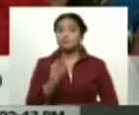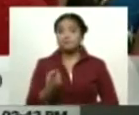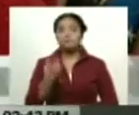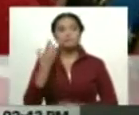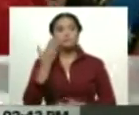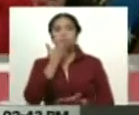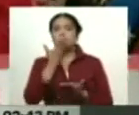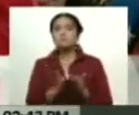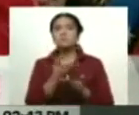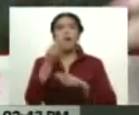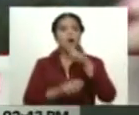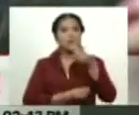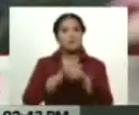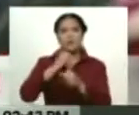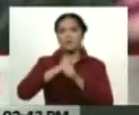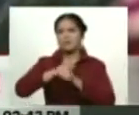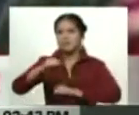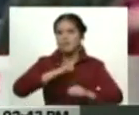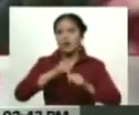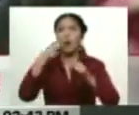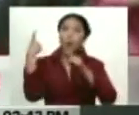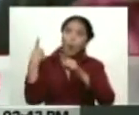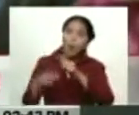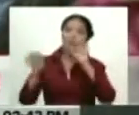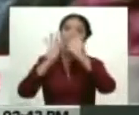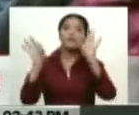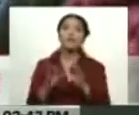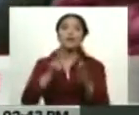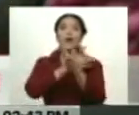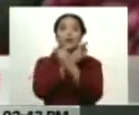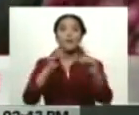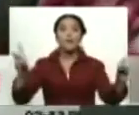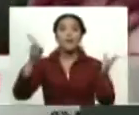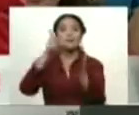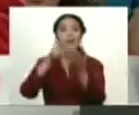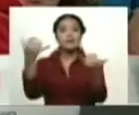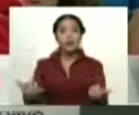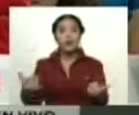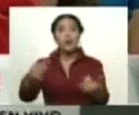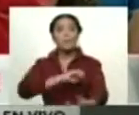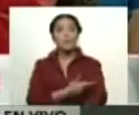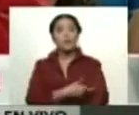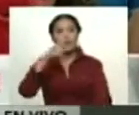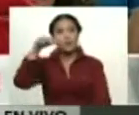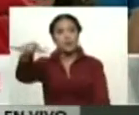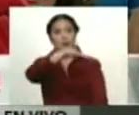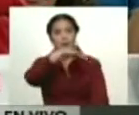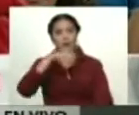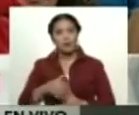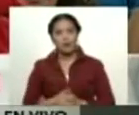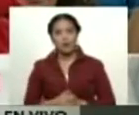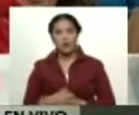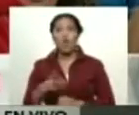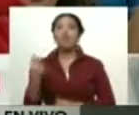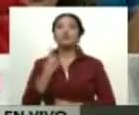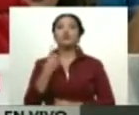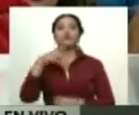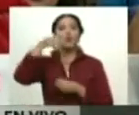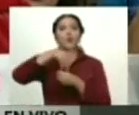opinar, hacer. Es otro concepto, la democracia protagónica, el poder popular. No solo es